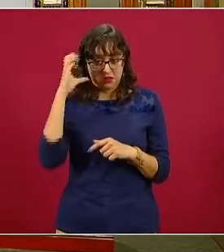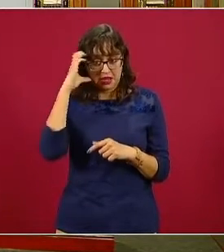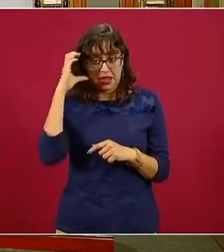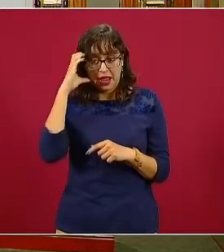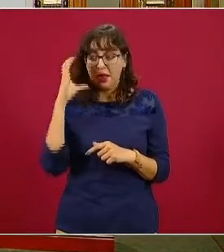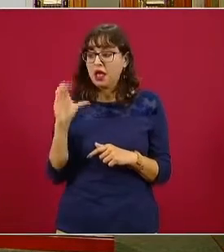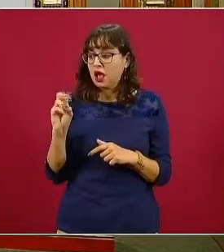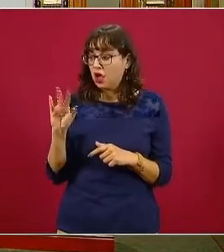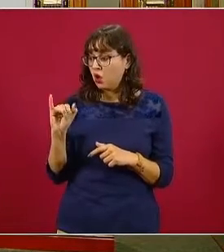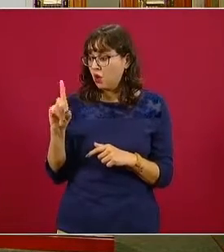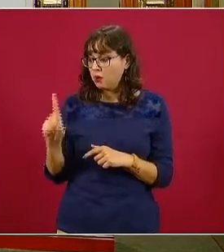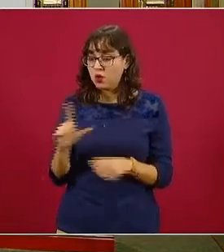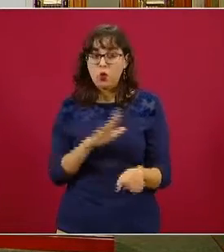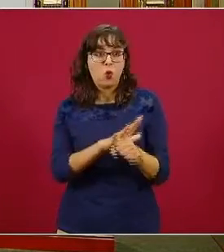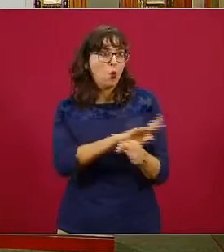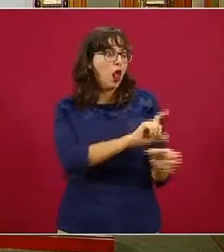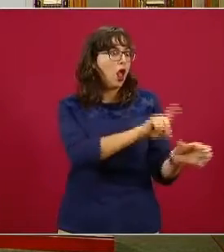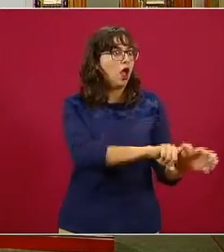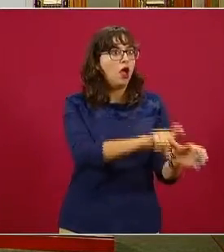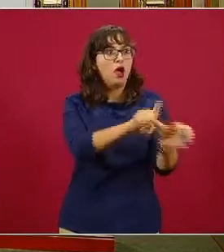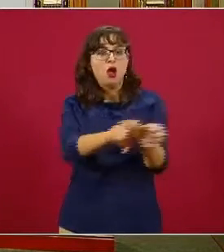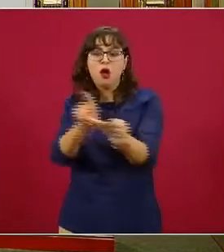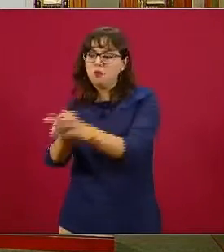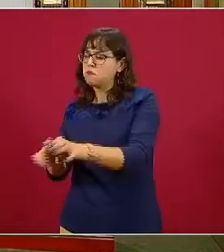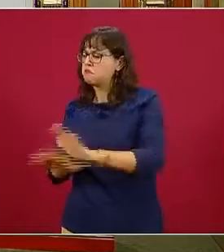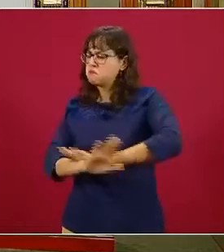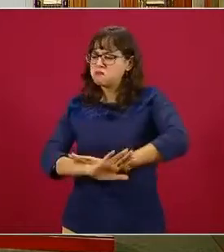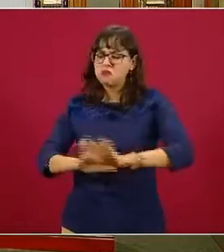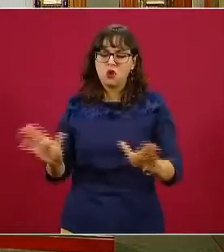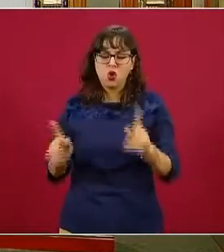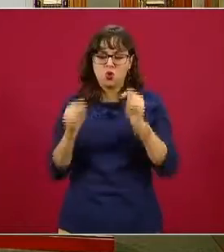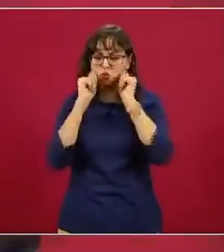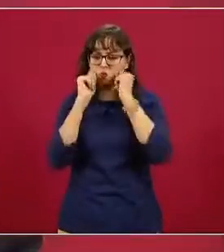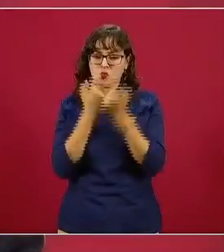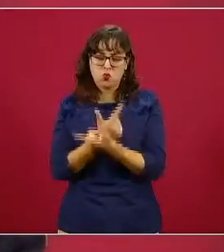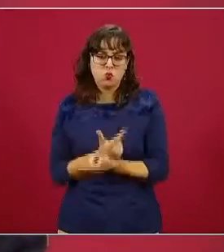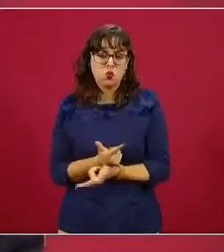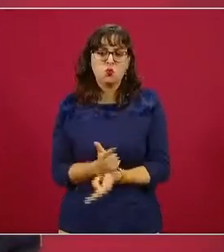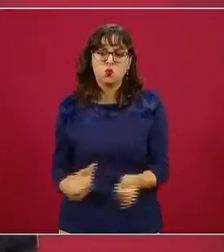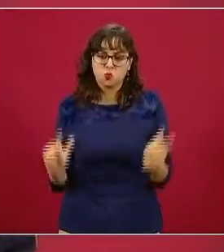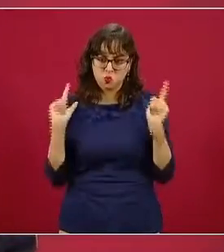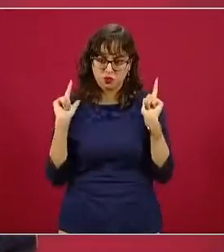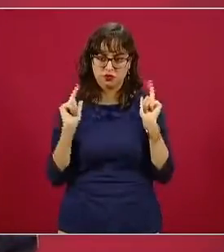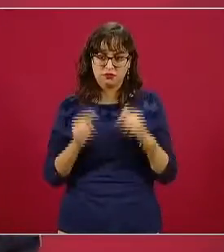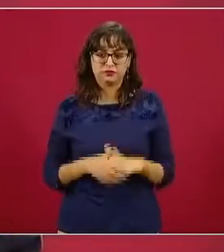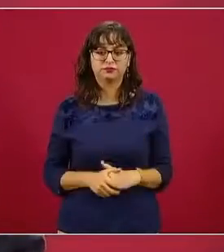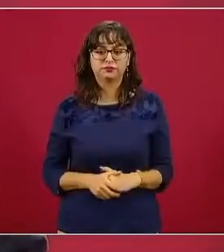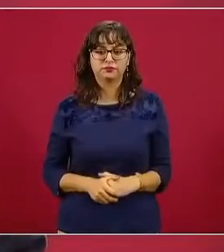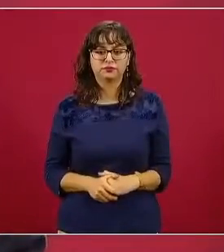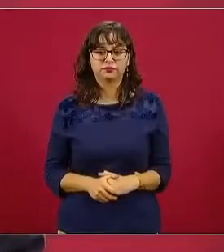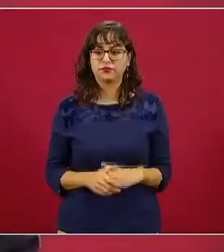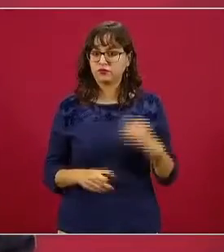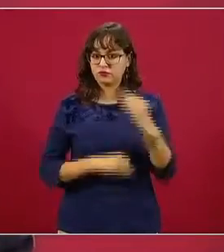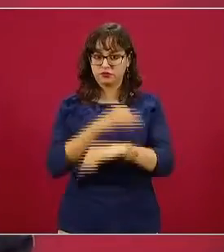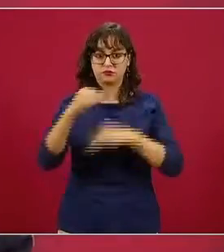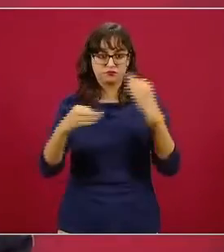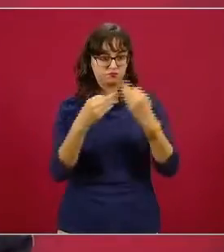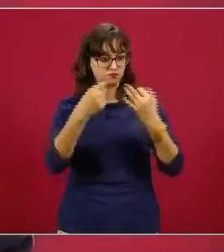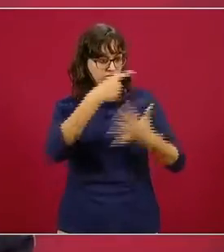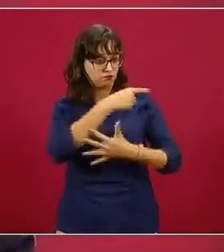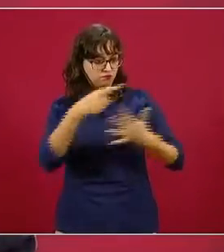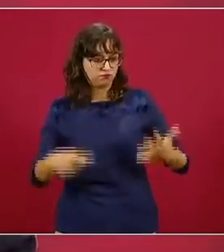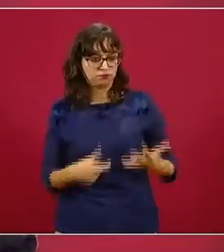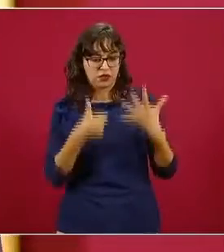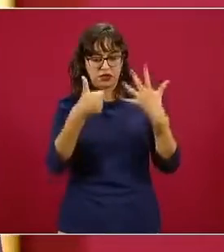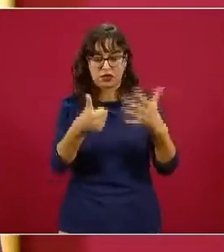su derechohabiencia, fue atendida en el IMSS, en el ISSSTE, en las instituciones militares o en los servicios médicos de